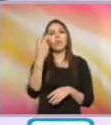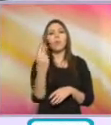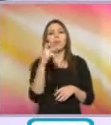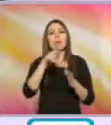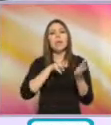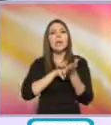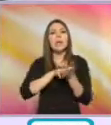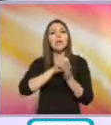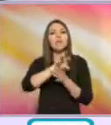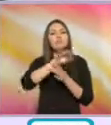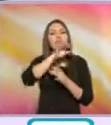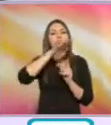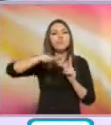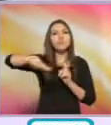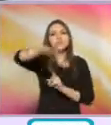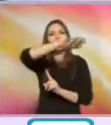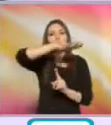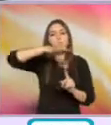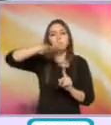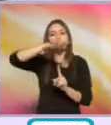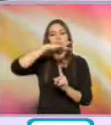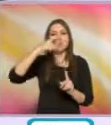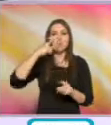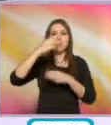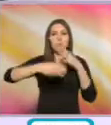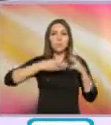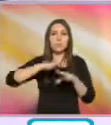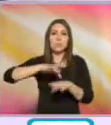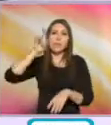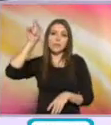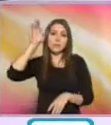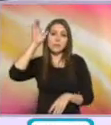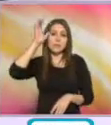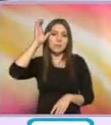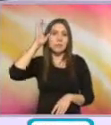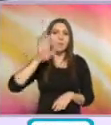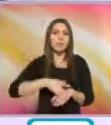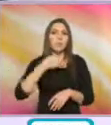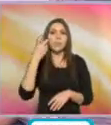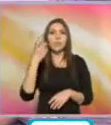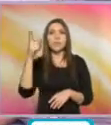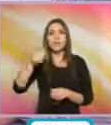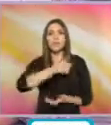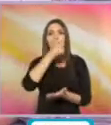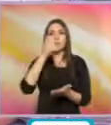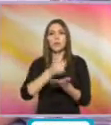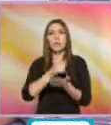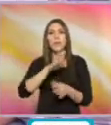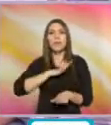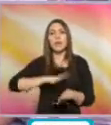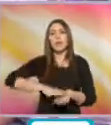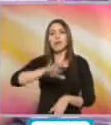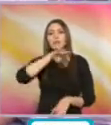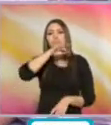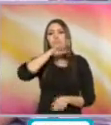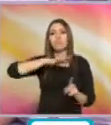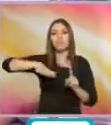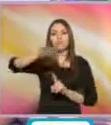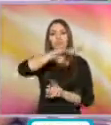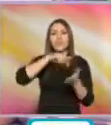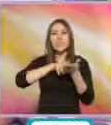que afectan al medio ambiente. Y más en ese país, ¿no? Sí, Claro. justamente, es una de las ciudades, tiene de las ciudades más contaminadas.